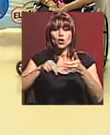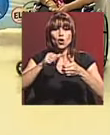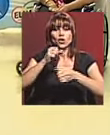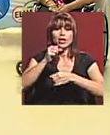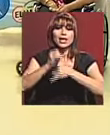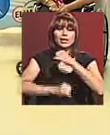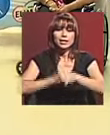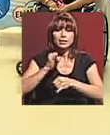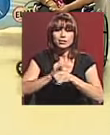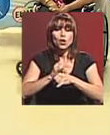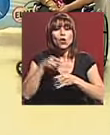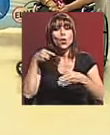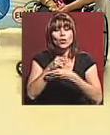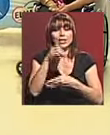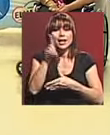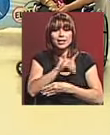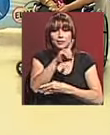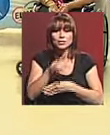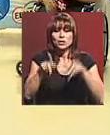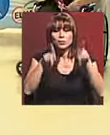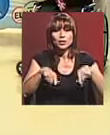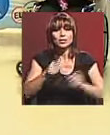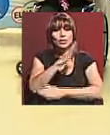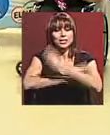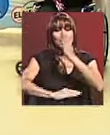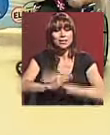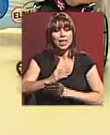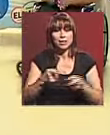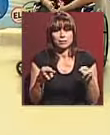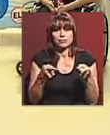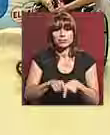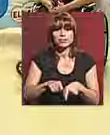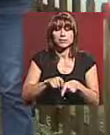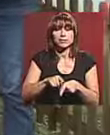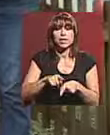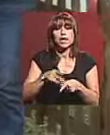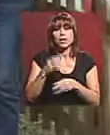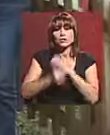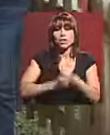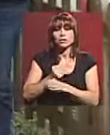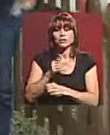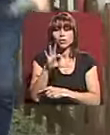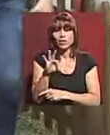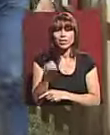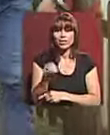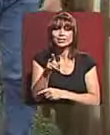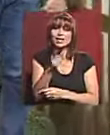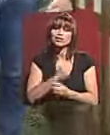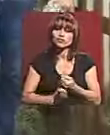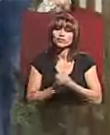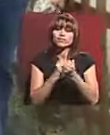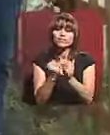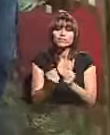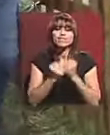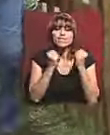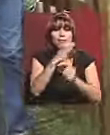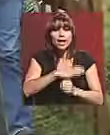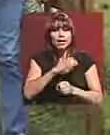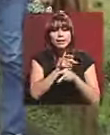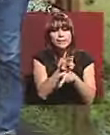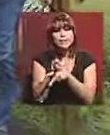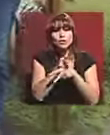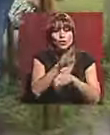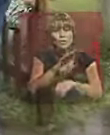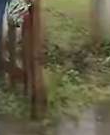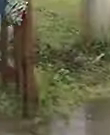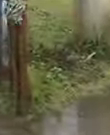Interamericana contra la discriminación en personas con discapacidad acontecidos en la segunda mitad de los 90s reforzó el carácter rector